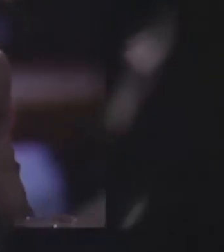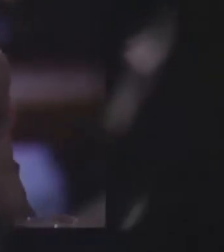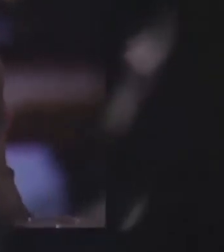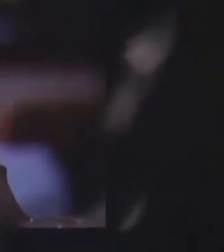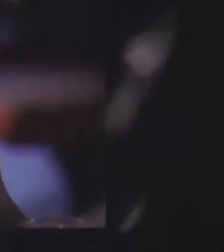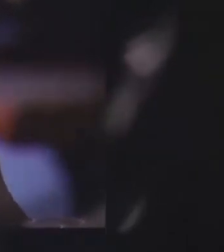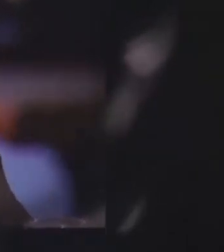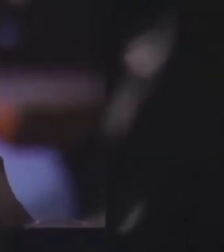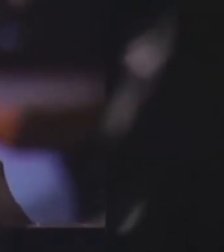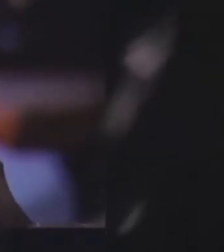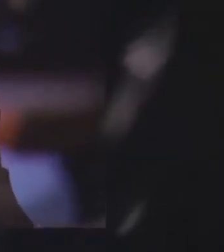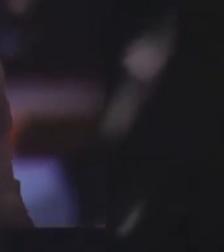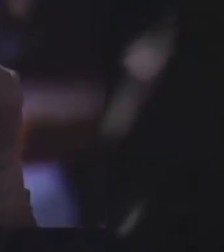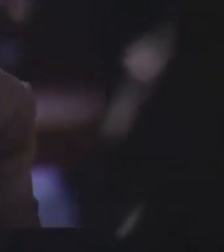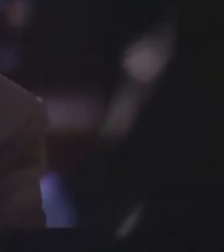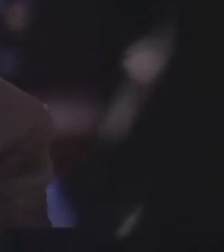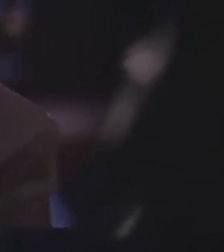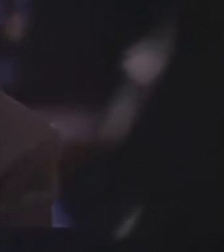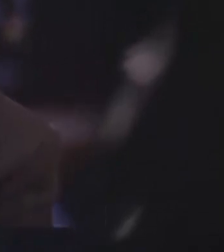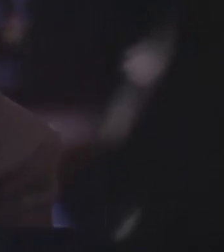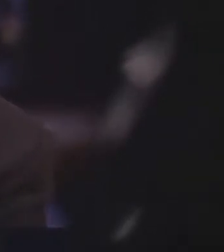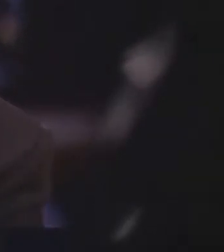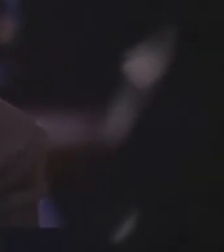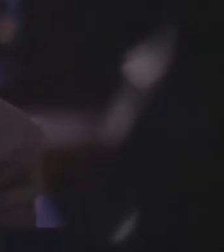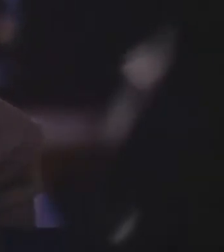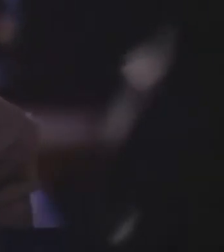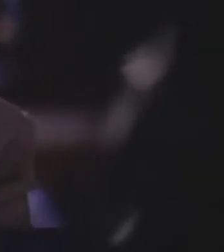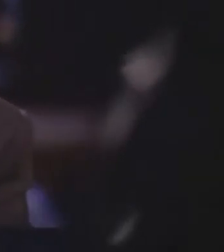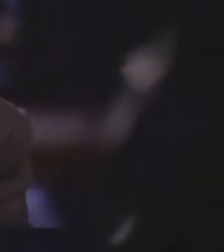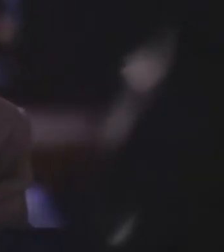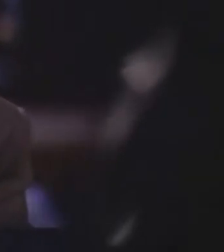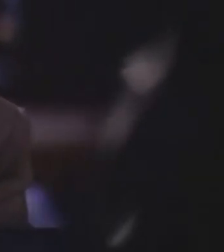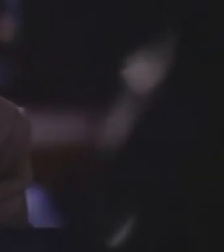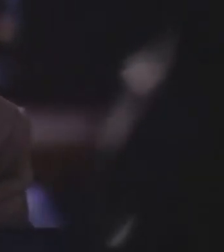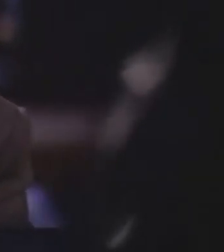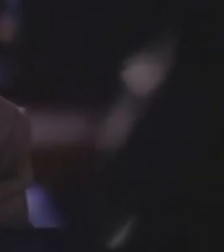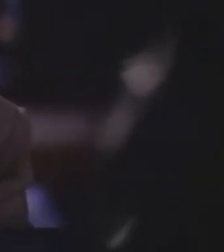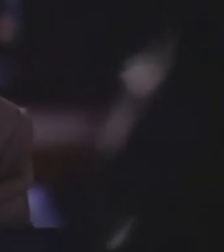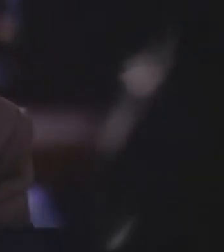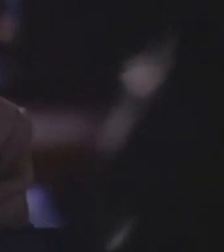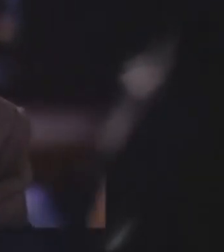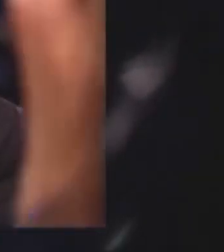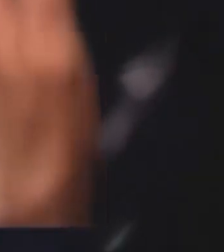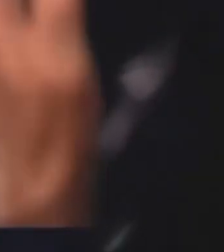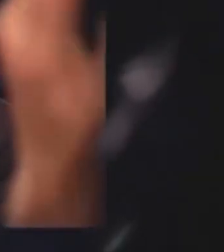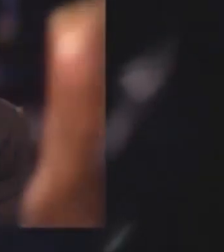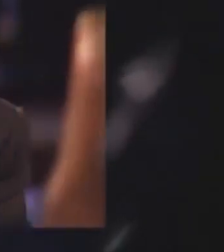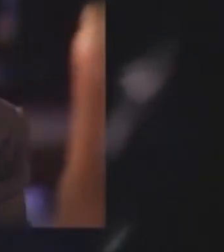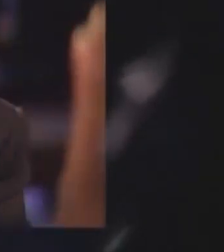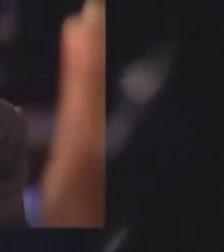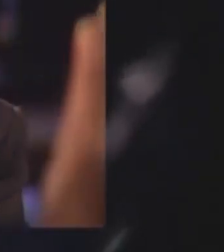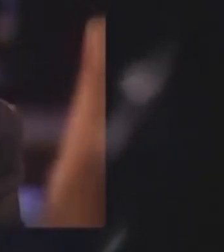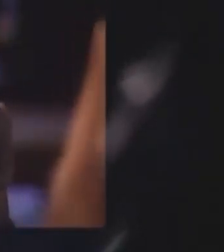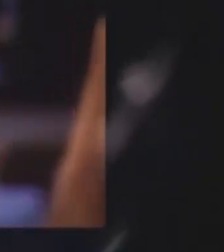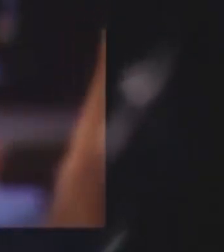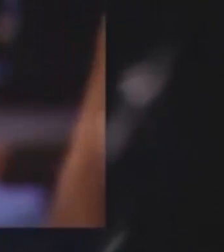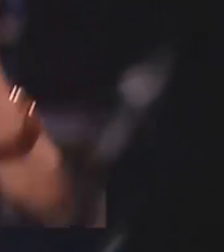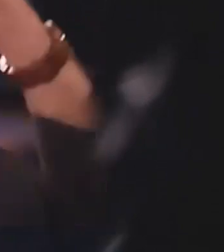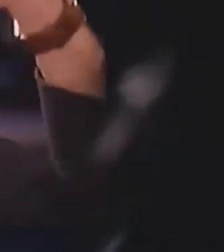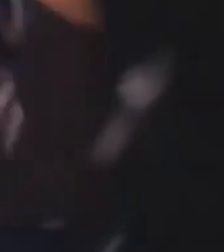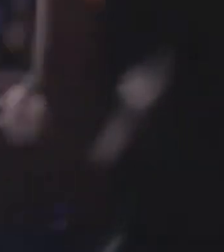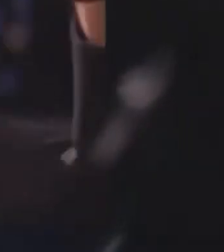y nos pidieron que fuéramos el estadio que subiéramos a la torre a la torre como ese de los homenajes